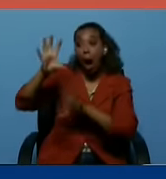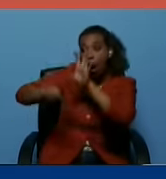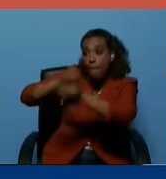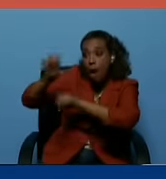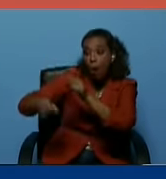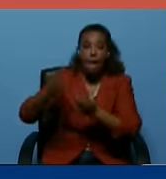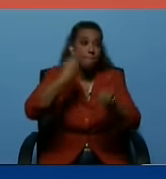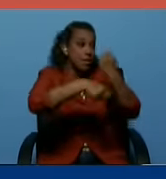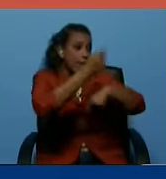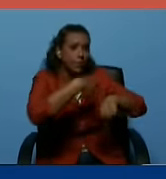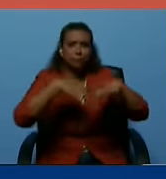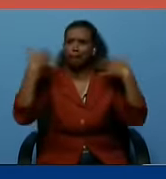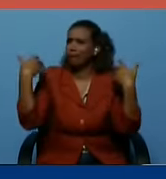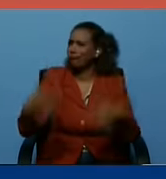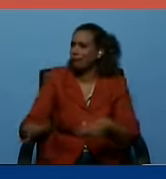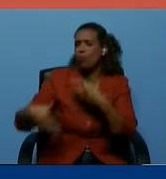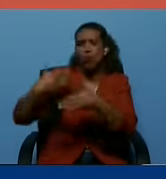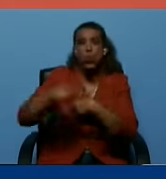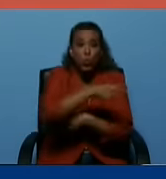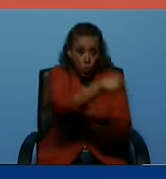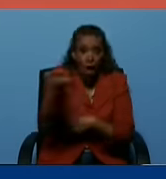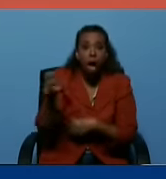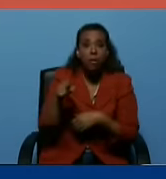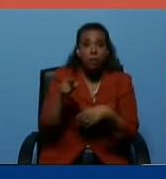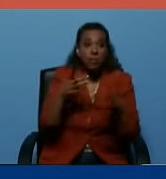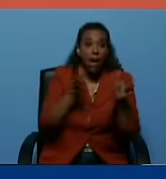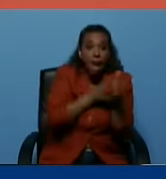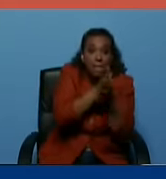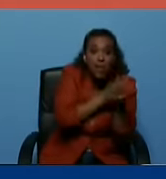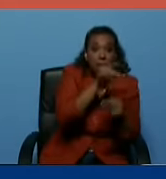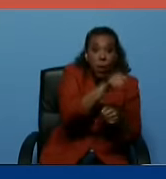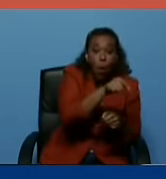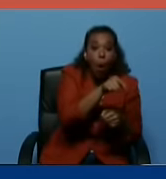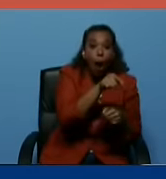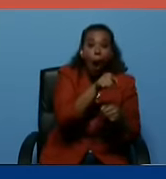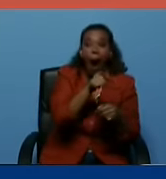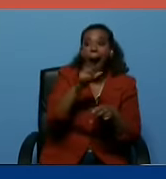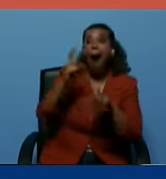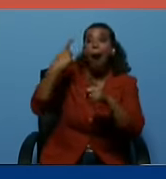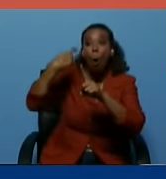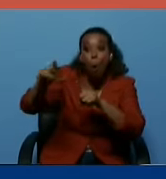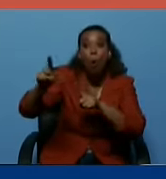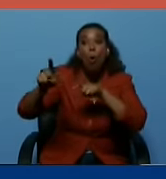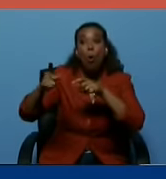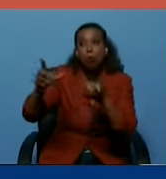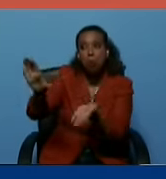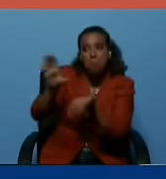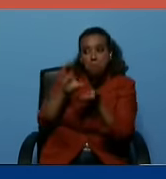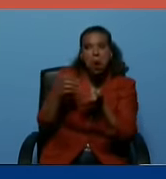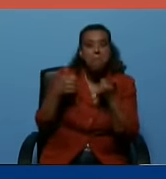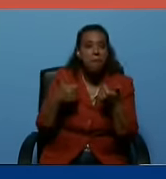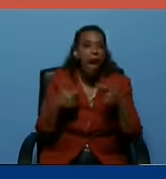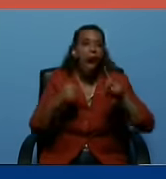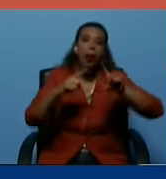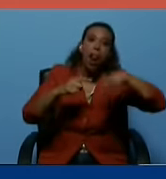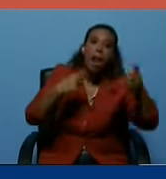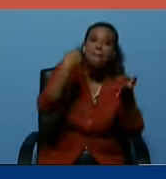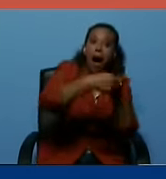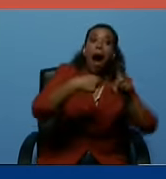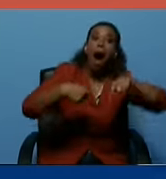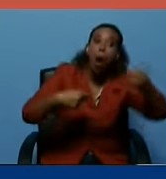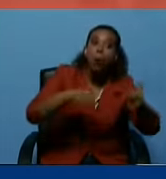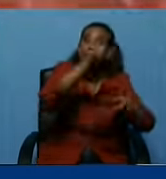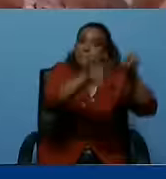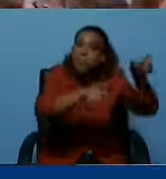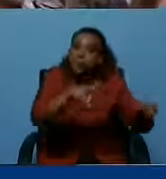consumo. Y ustedes generan empleos con buenos ingresos. Quiere decir